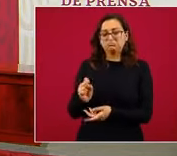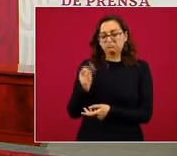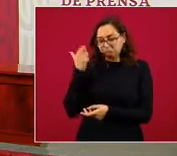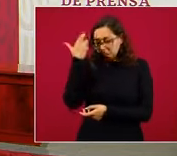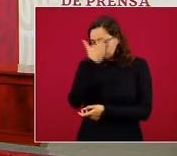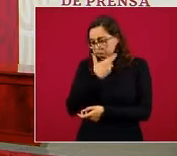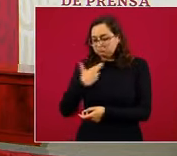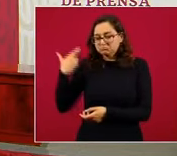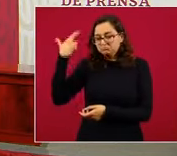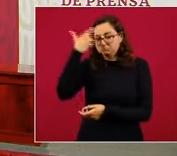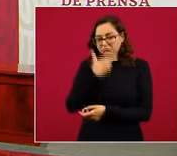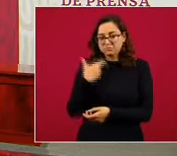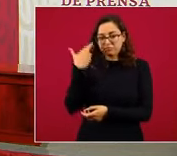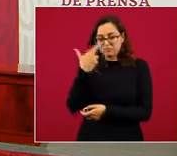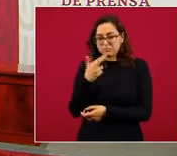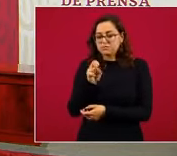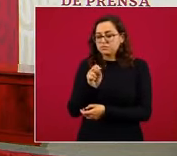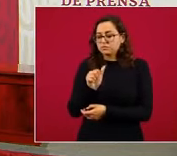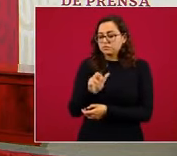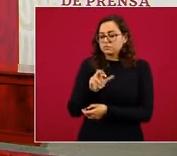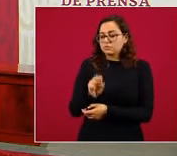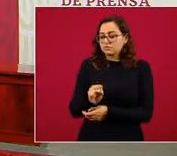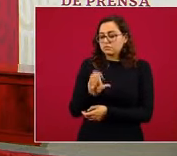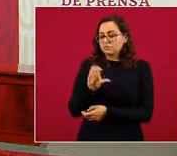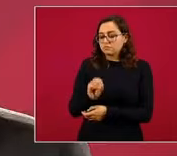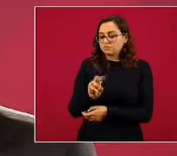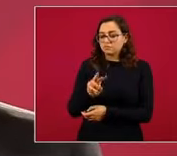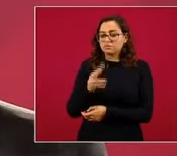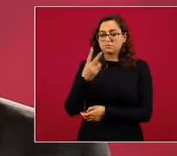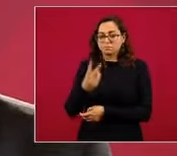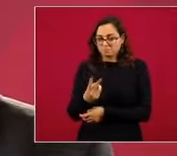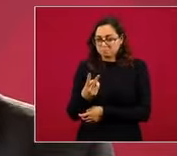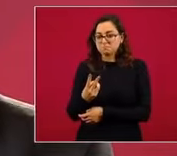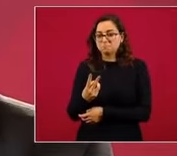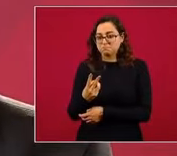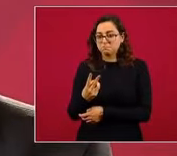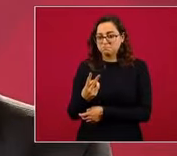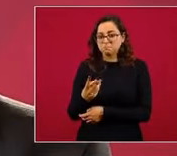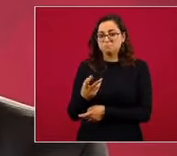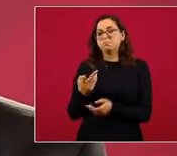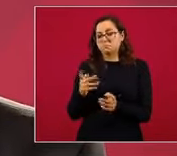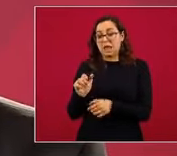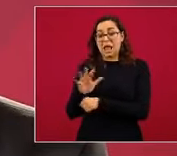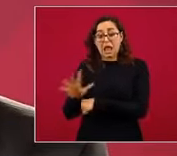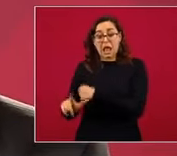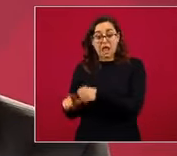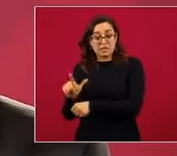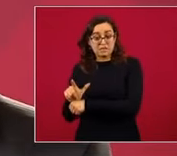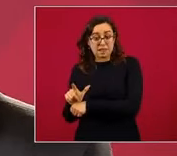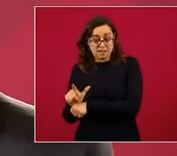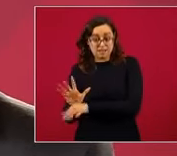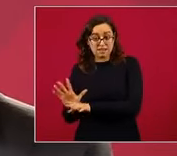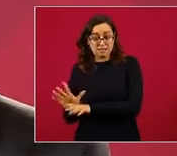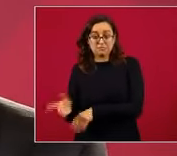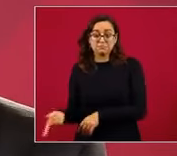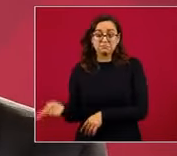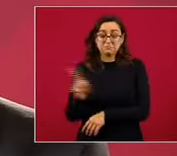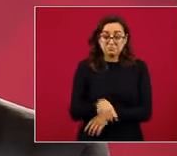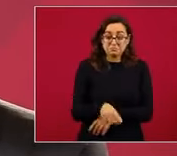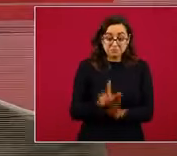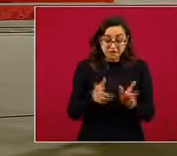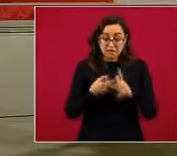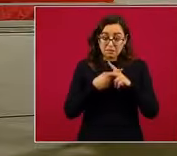evaluado contra el SARS-CoV-2, pero todavía ni siquiera hay fase clínica 1, 2 y mucho menos